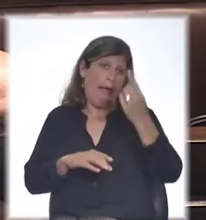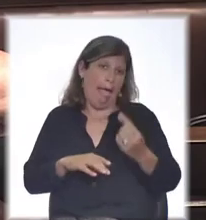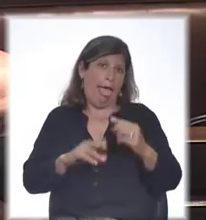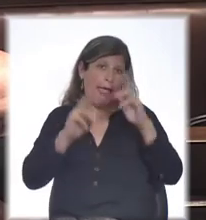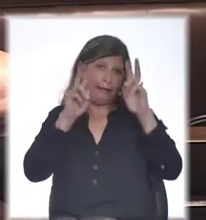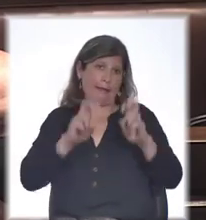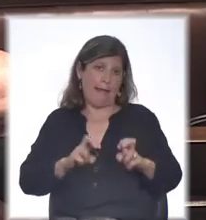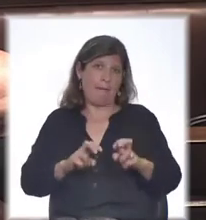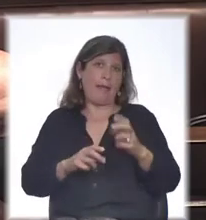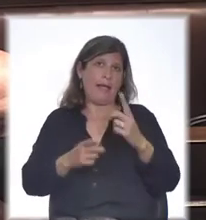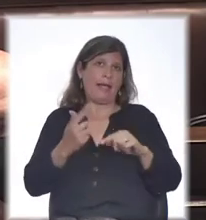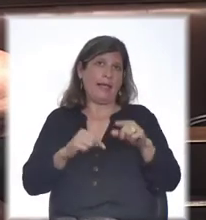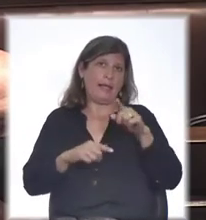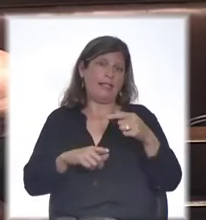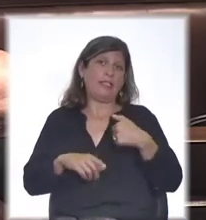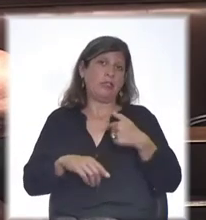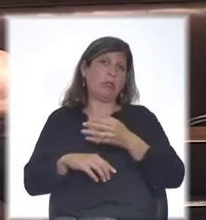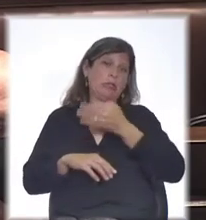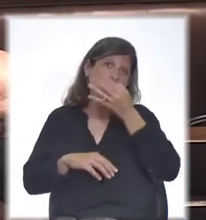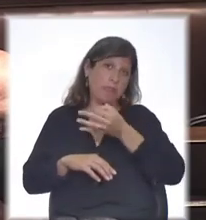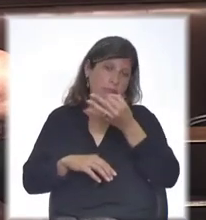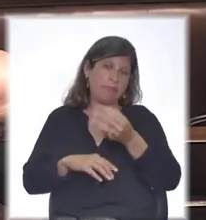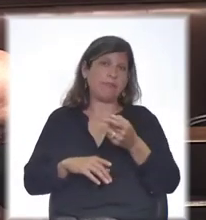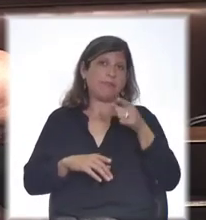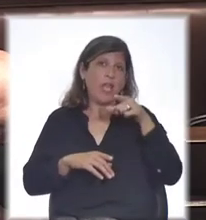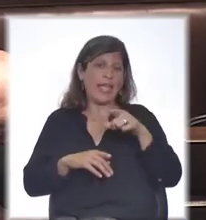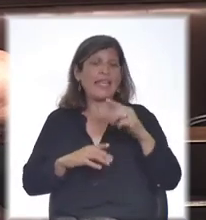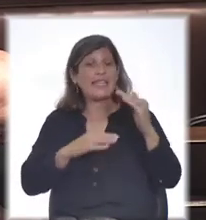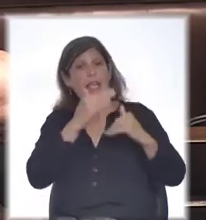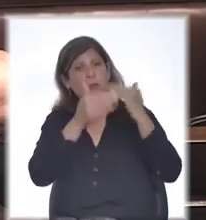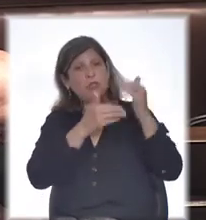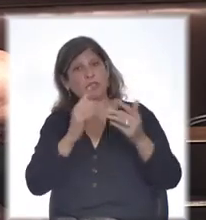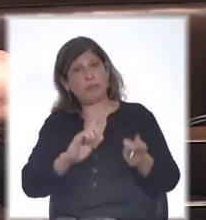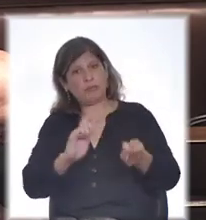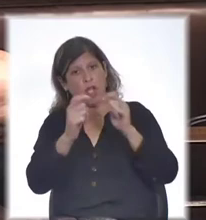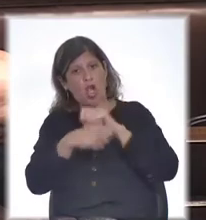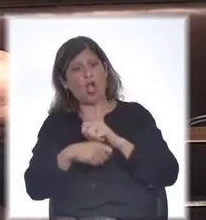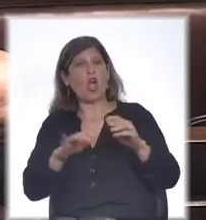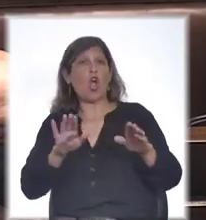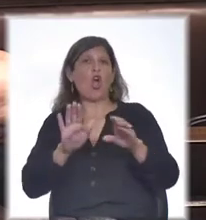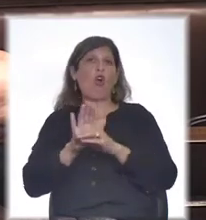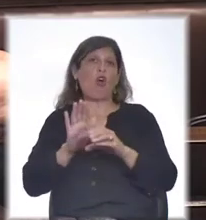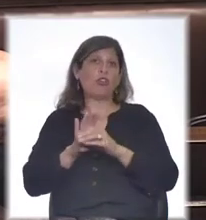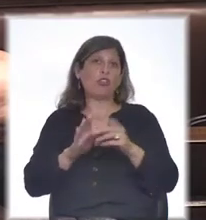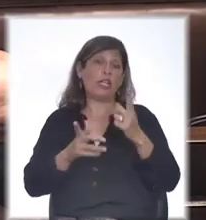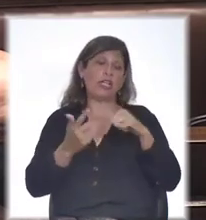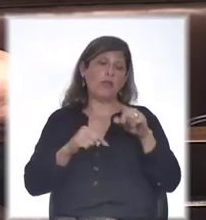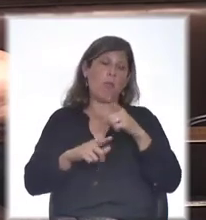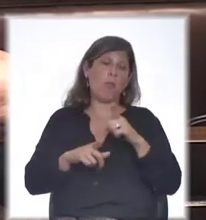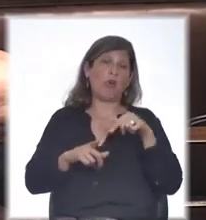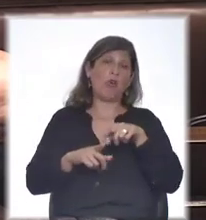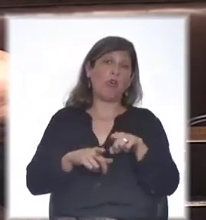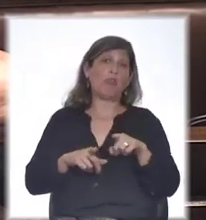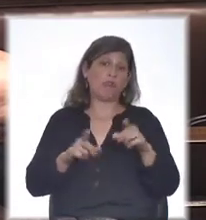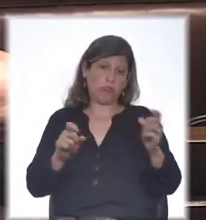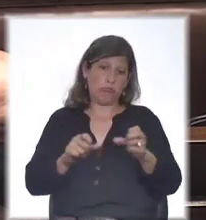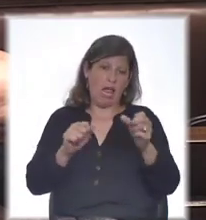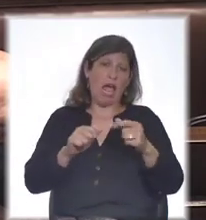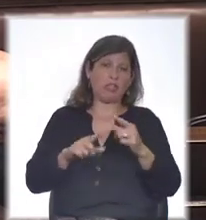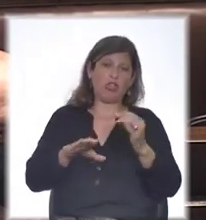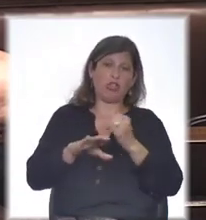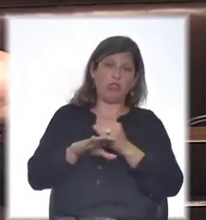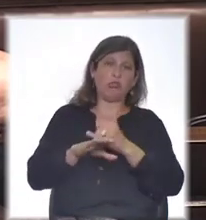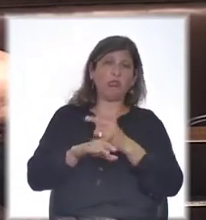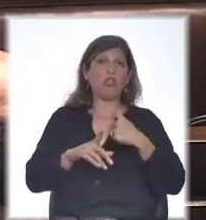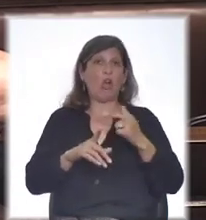Héctor Grosespiel comentaba al respecto: este procedimiento de modificación constitucional por la vía de actos institucionales dictados por un gobierno de